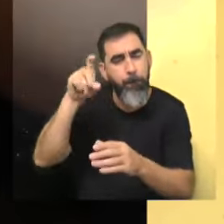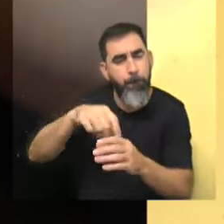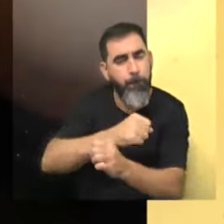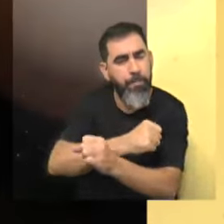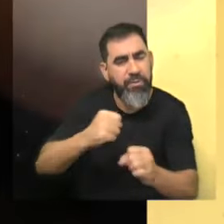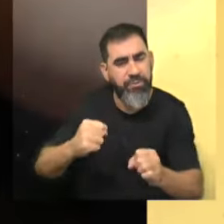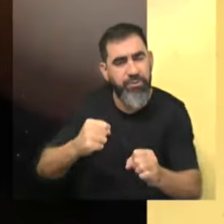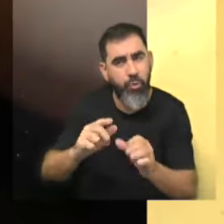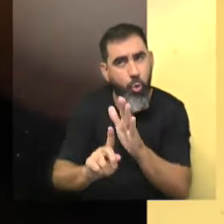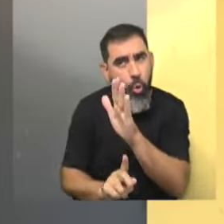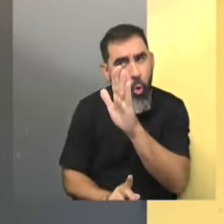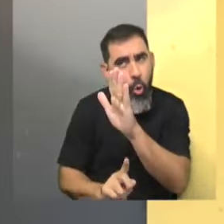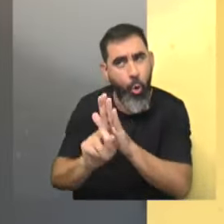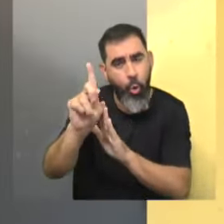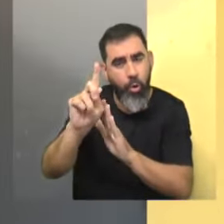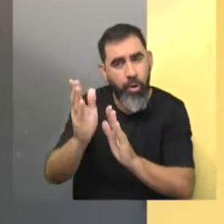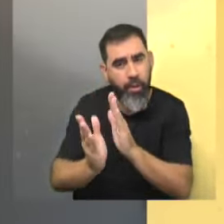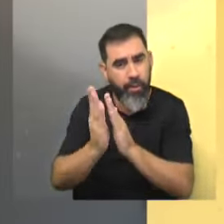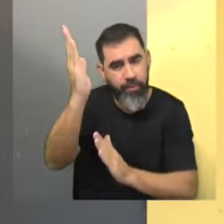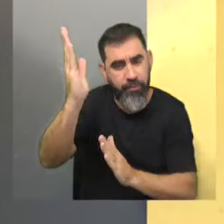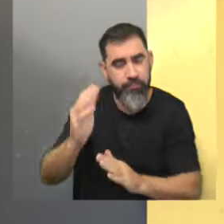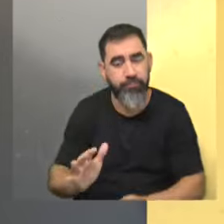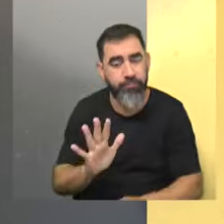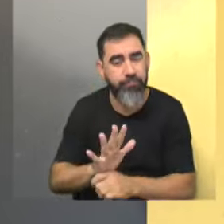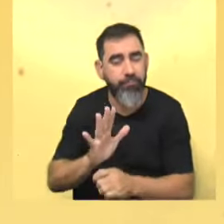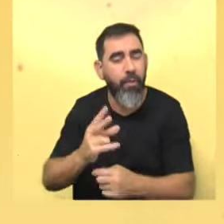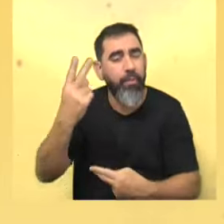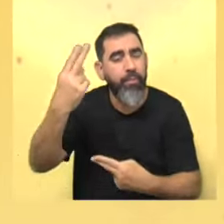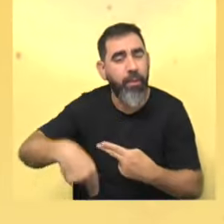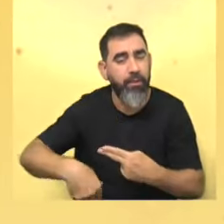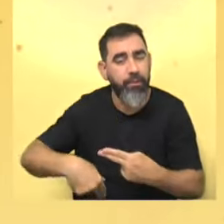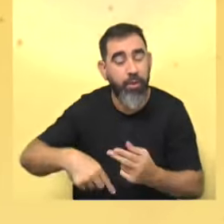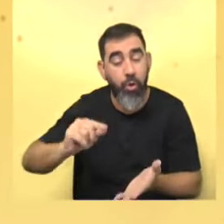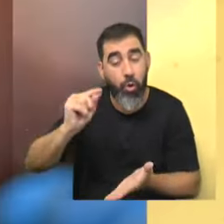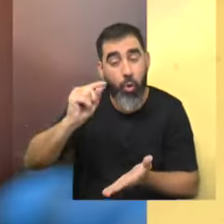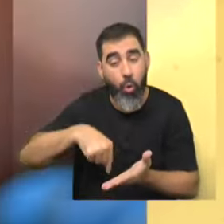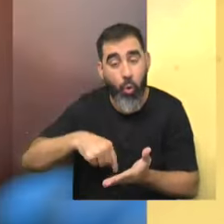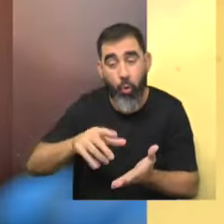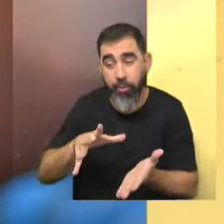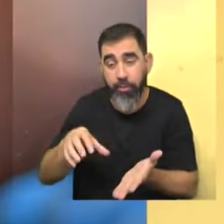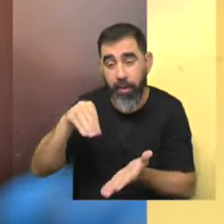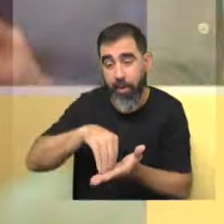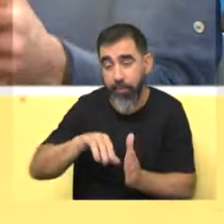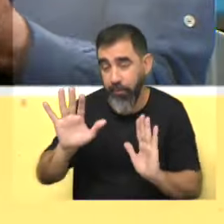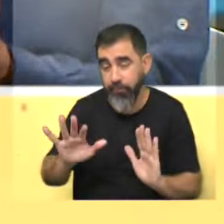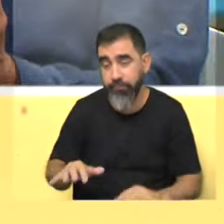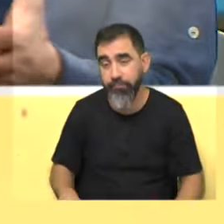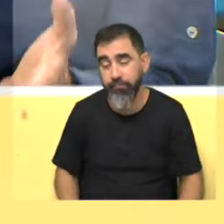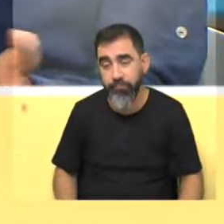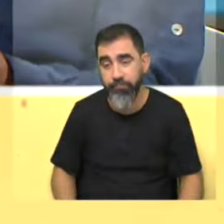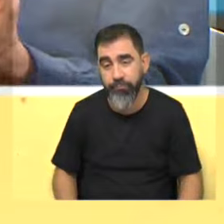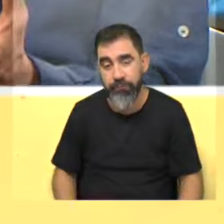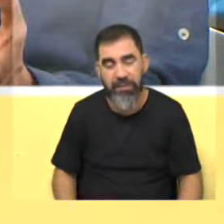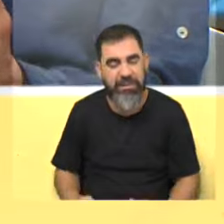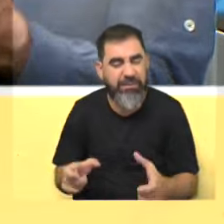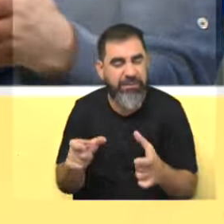en un cohete capaz de poner satélites en órbita, que es una especie de taxi, ¿no? Se contrata espacio de carga. Se contrata espacio, es más, con estos satélites chicos que se